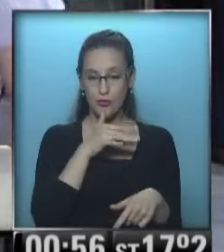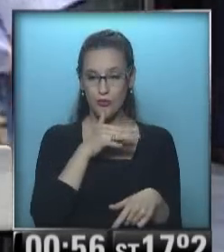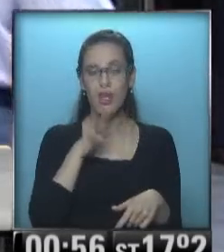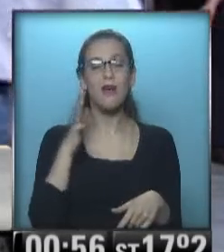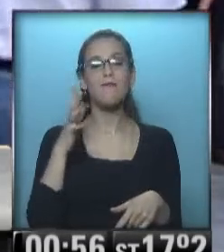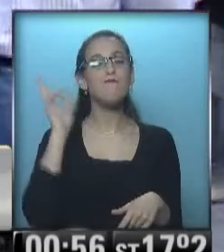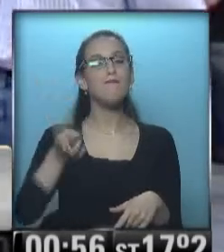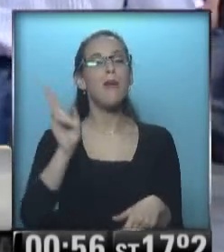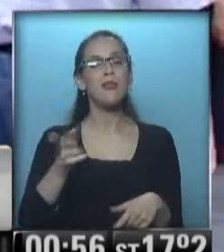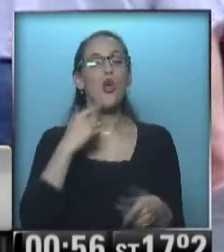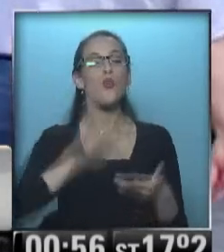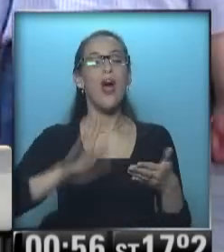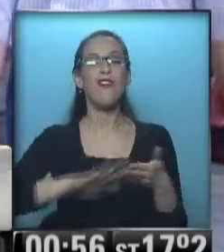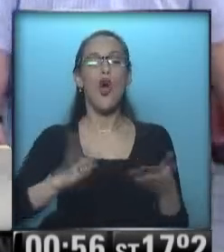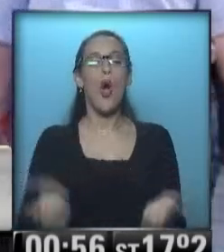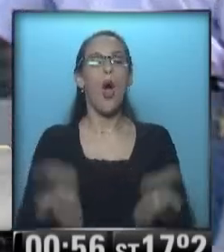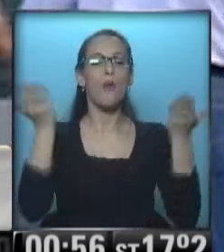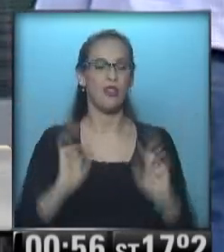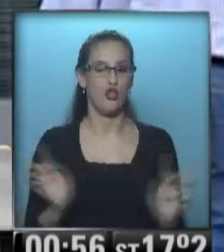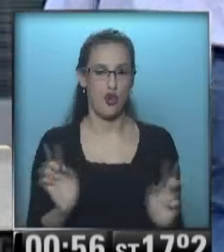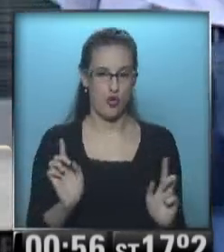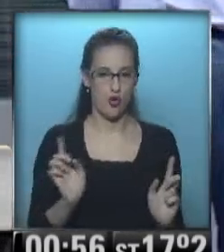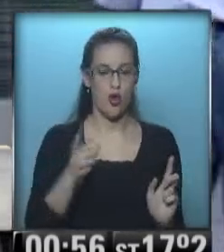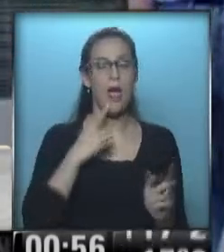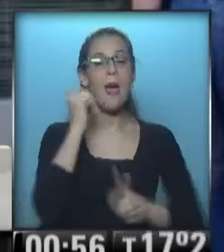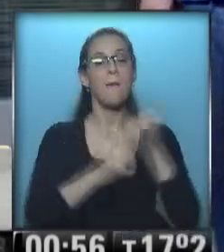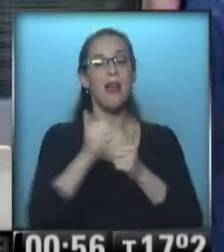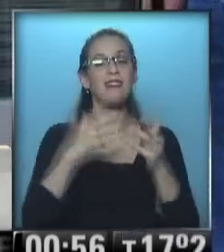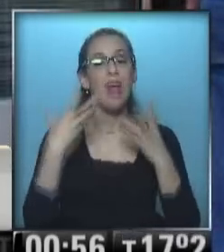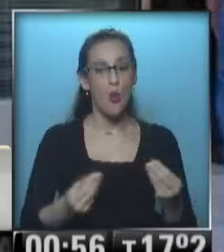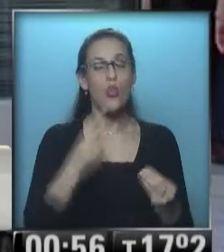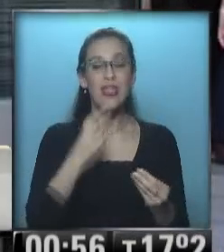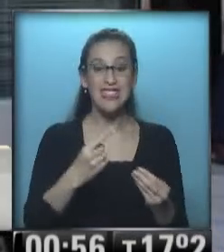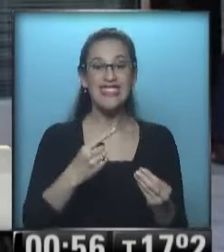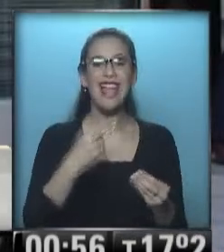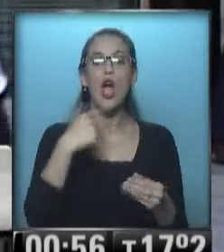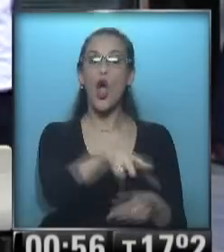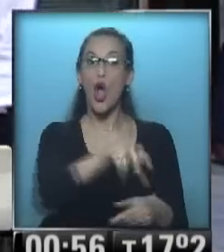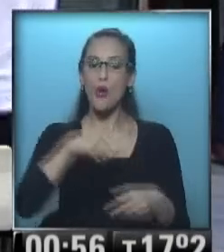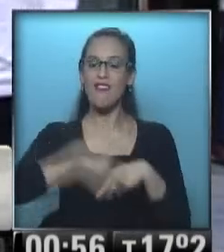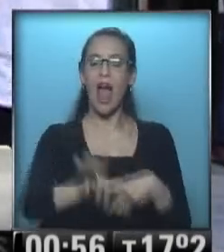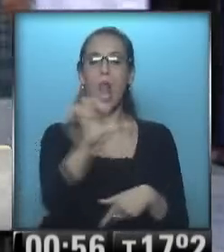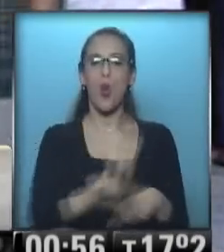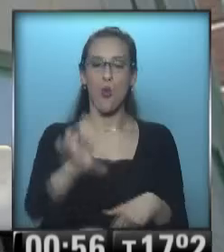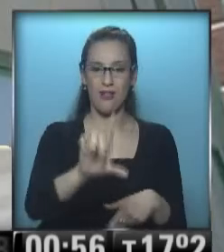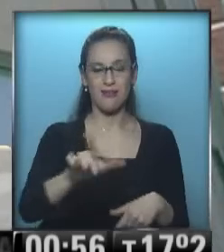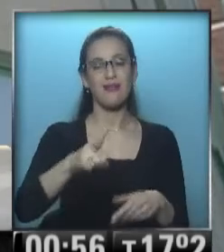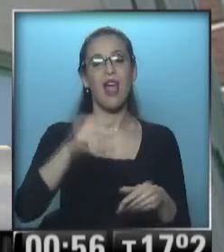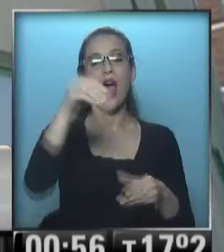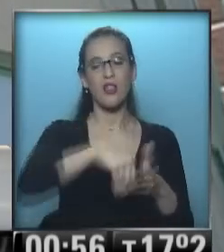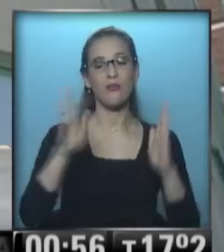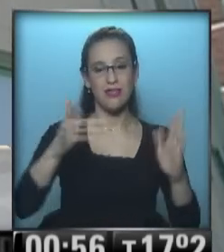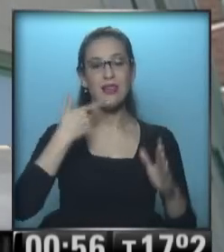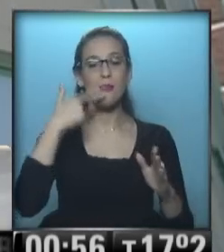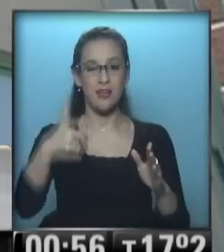nuevos aumentos de los planes. Las empresas privadas de salud anunciaron el cobro de este copago a partir del lunes y por el mes de septiembre, dado que